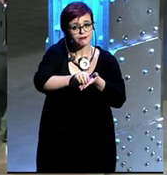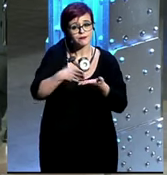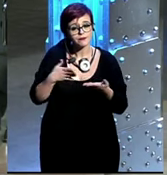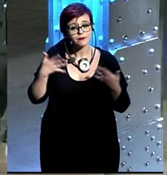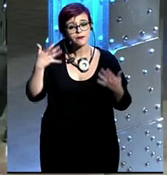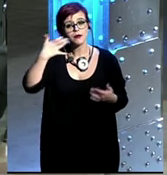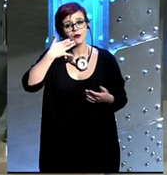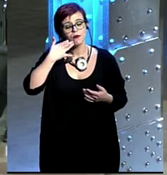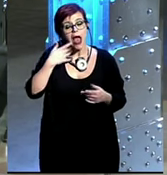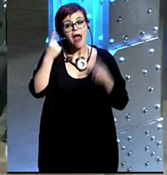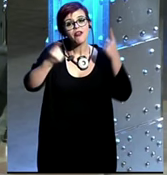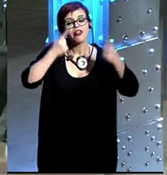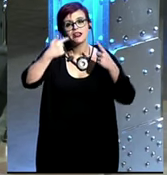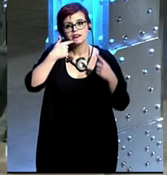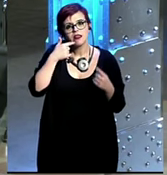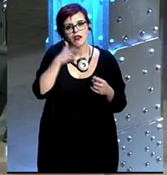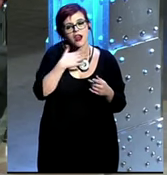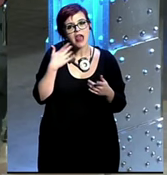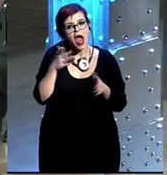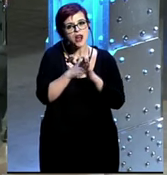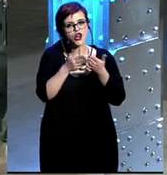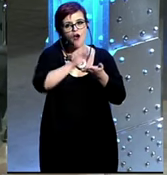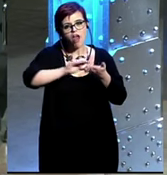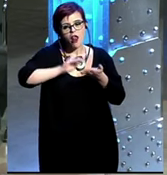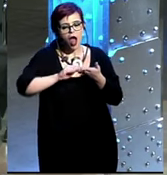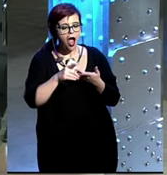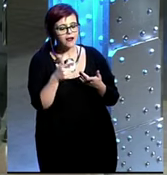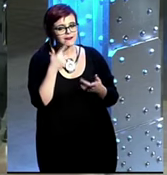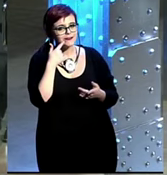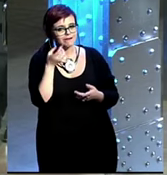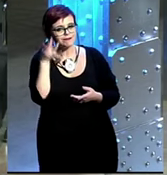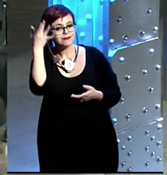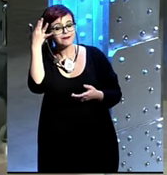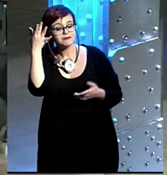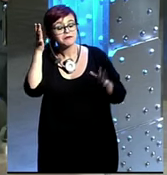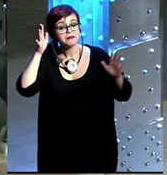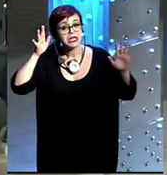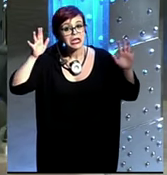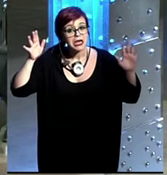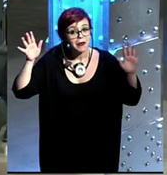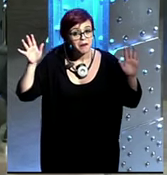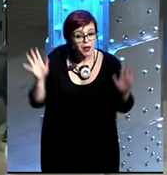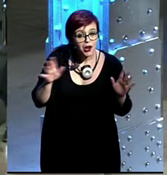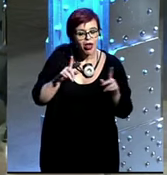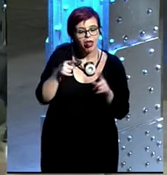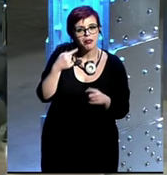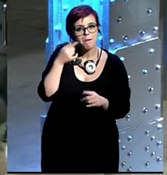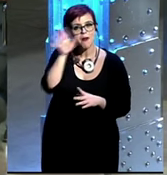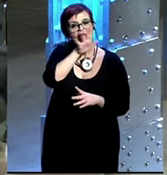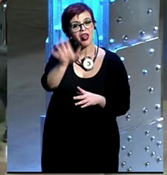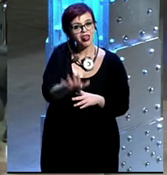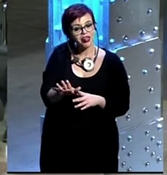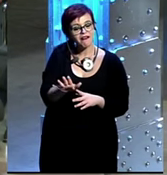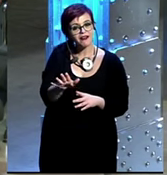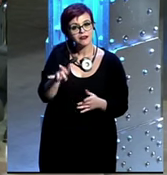Alguna vez confiesa que quiso ser novelista de joven y, bueno, lo que da la impresión es que al final